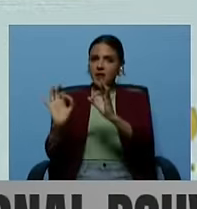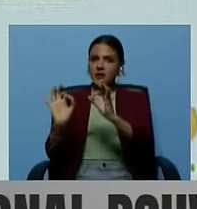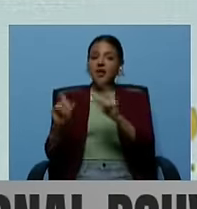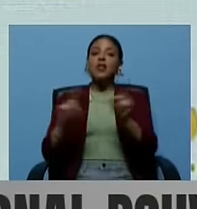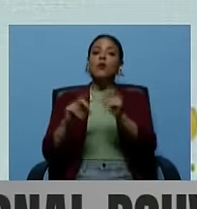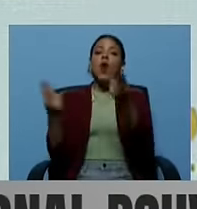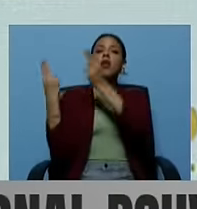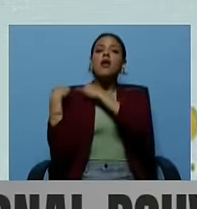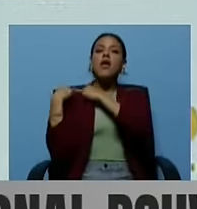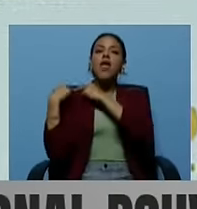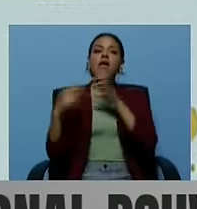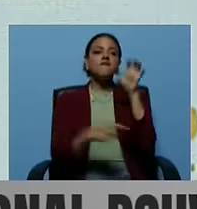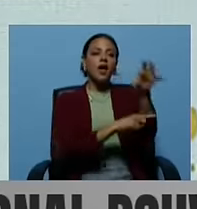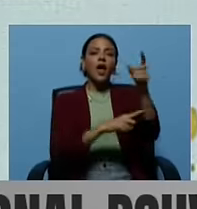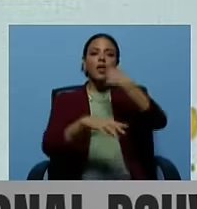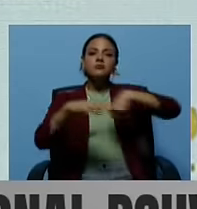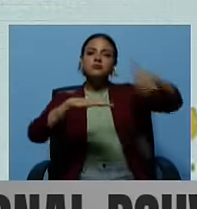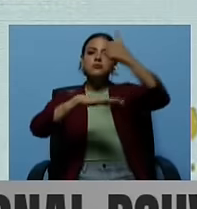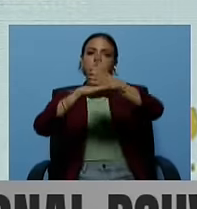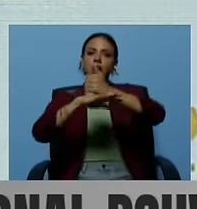Estado.